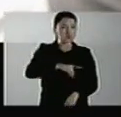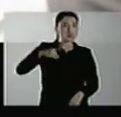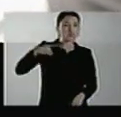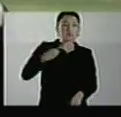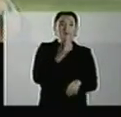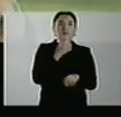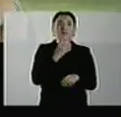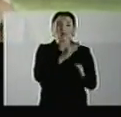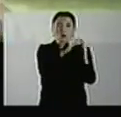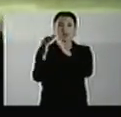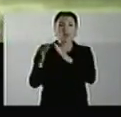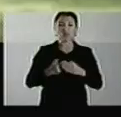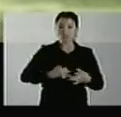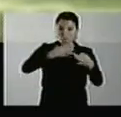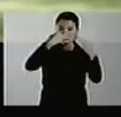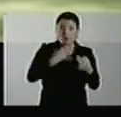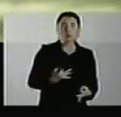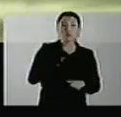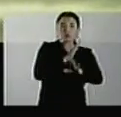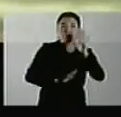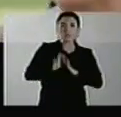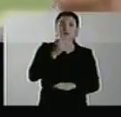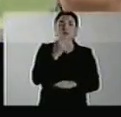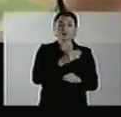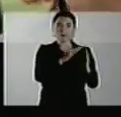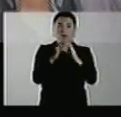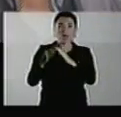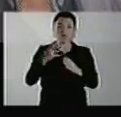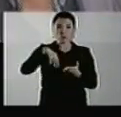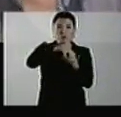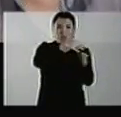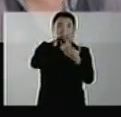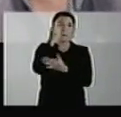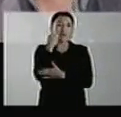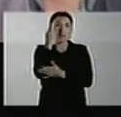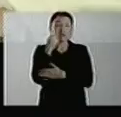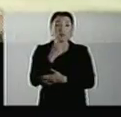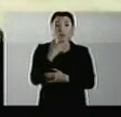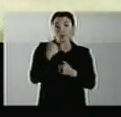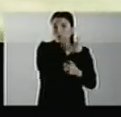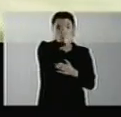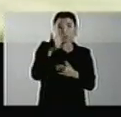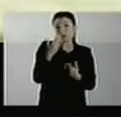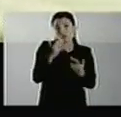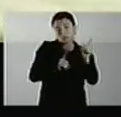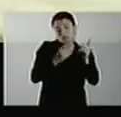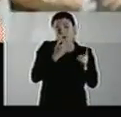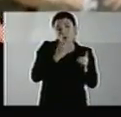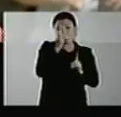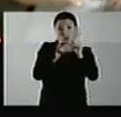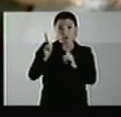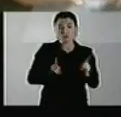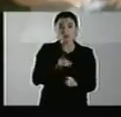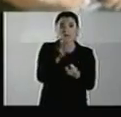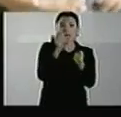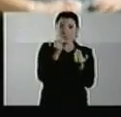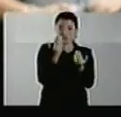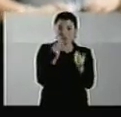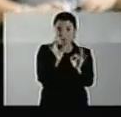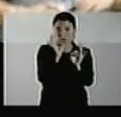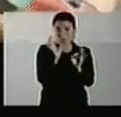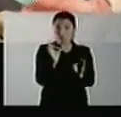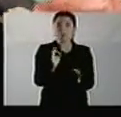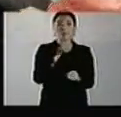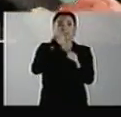que vivamos en barrios más seguros, en ciudades más amables, para todos, pero también para aquellos que tienen necesidades especiales. Votar